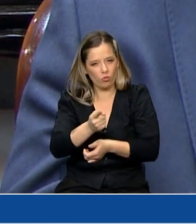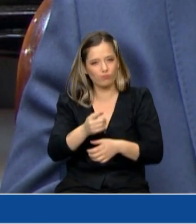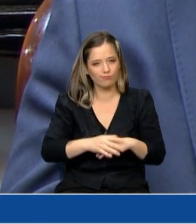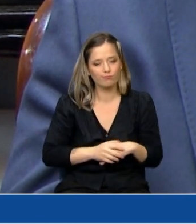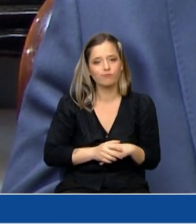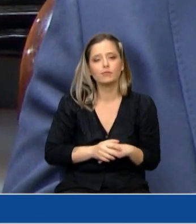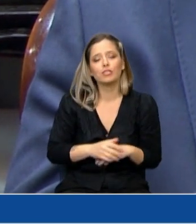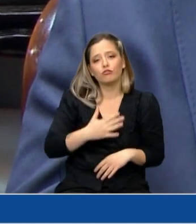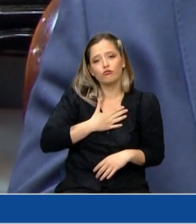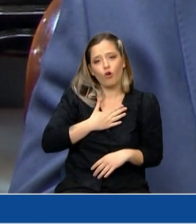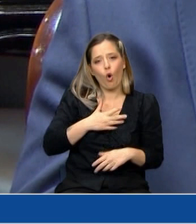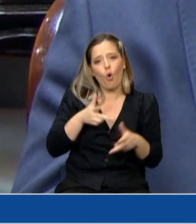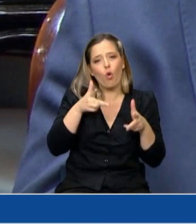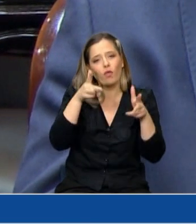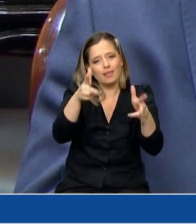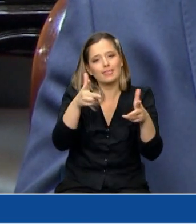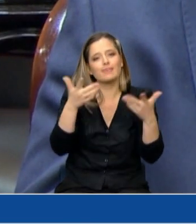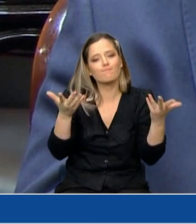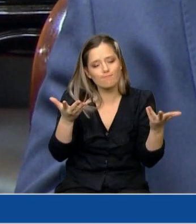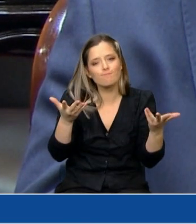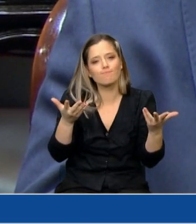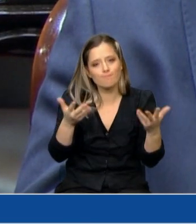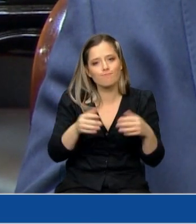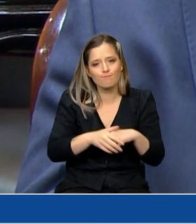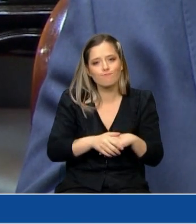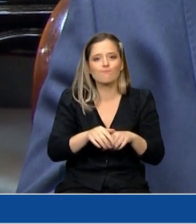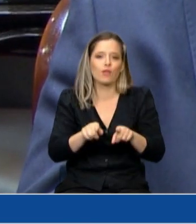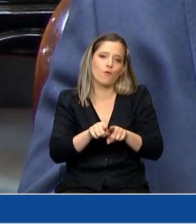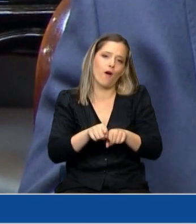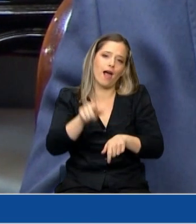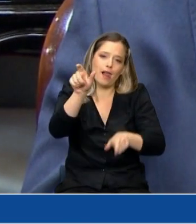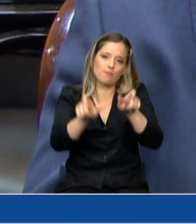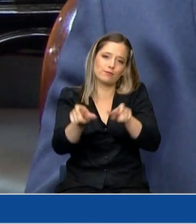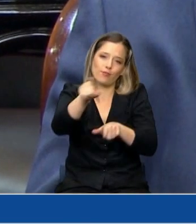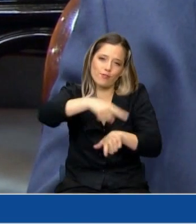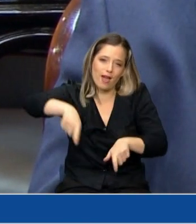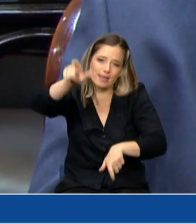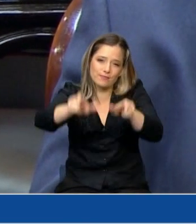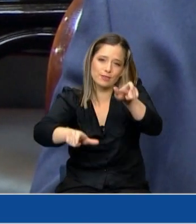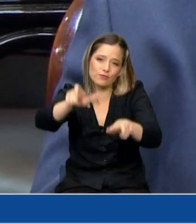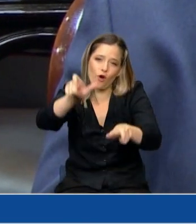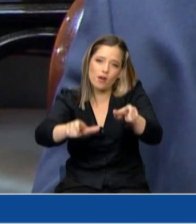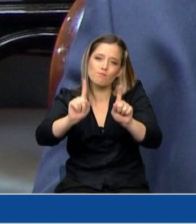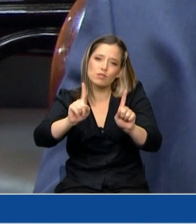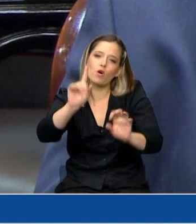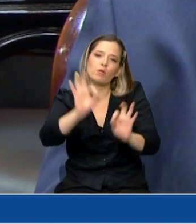quiero decir es que es agradecer a quienes trabajaron en esta